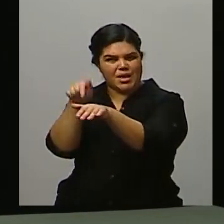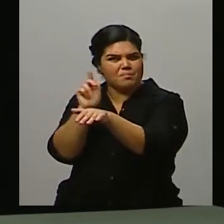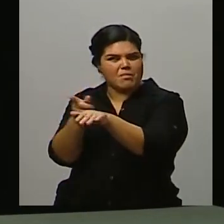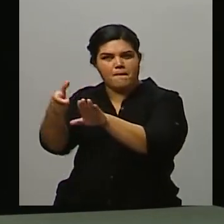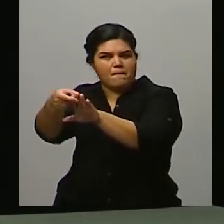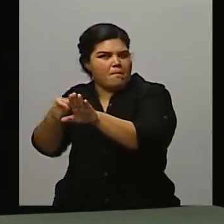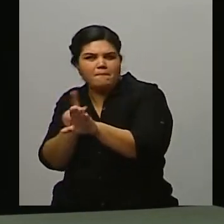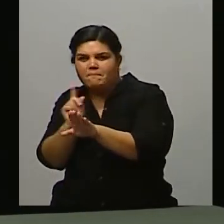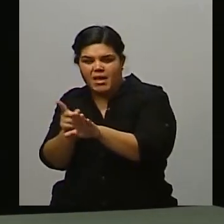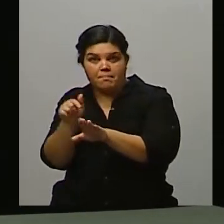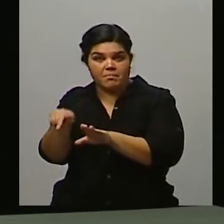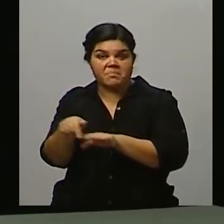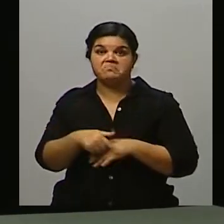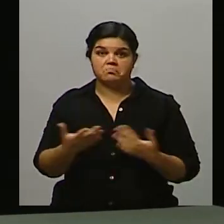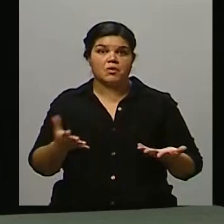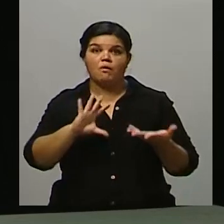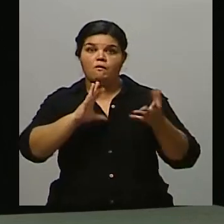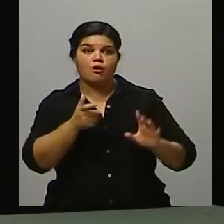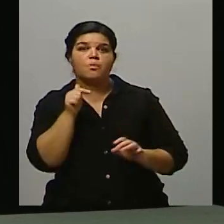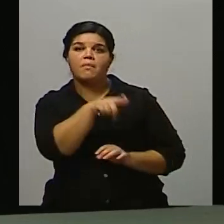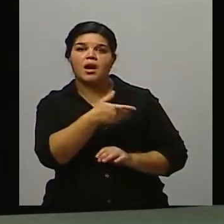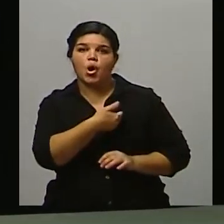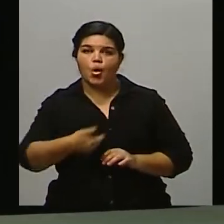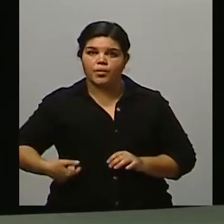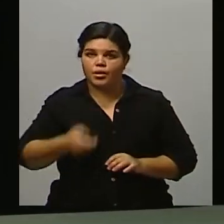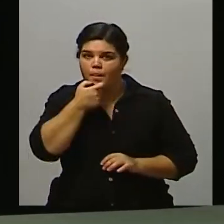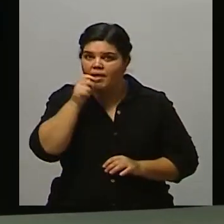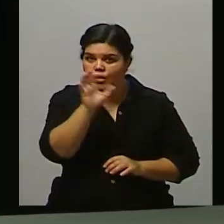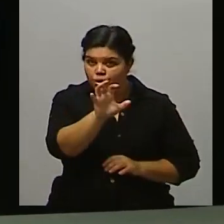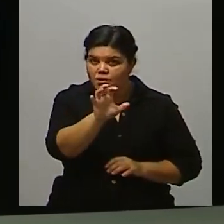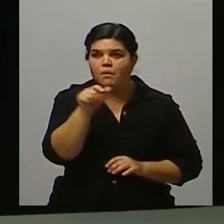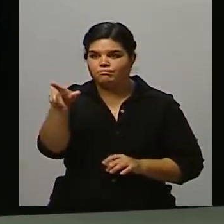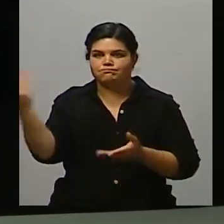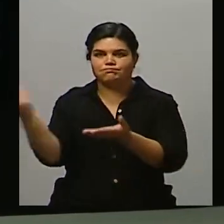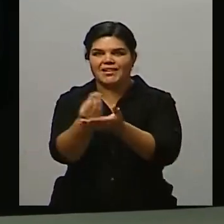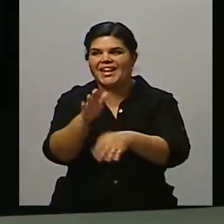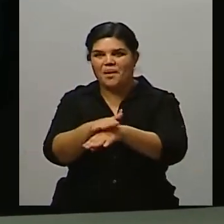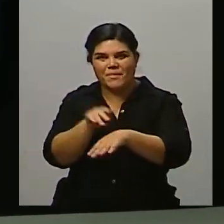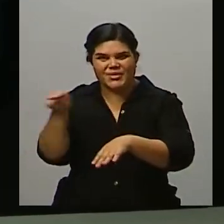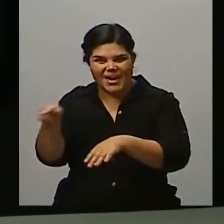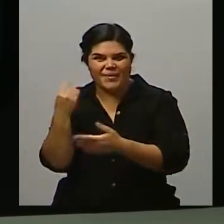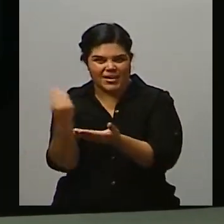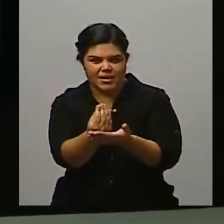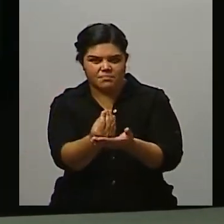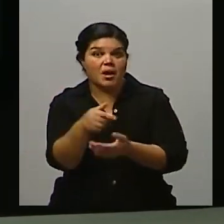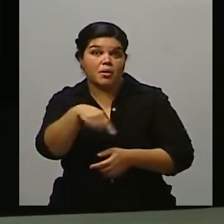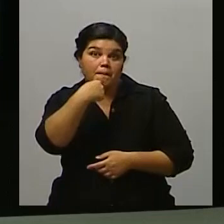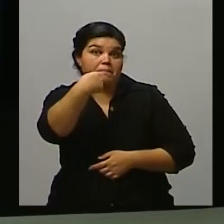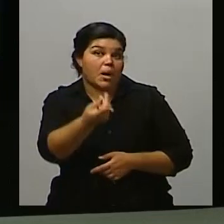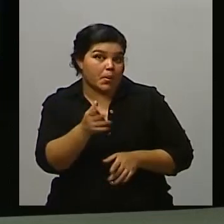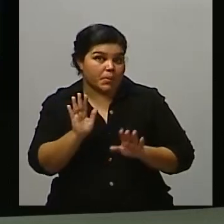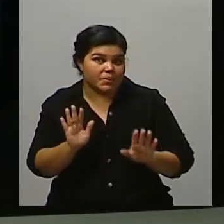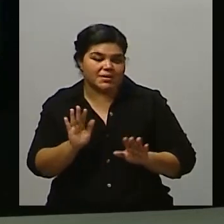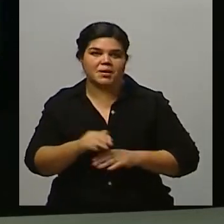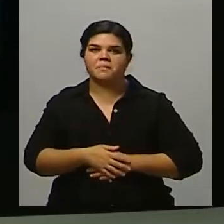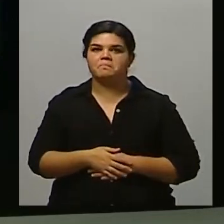de la provincia ahora y bueno, vos estás al frente de esta iniciativa. Yo te hago dos preguntas en una. ¿Hay otras provincias que también tienen